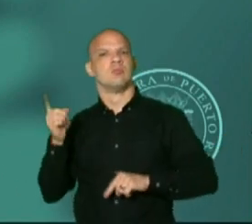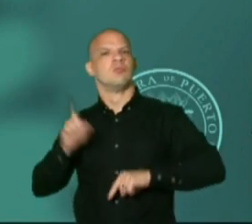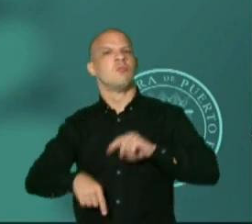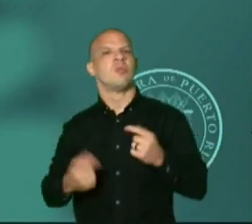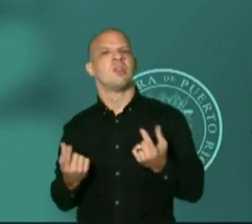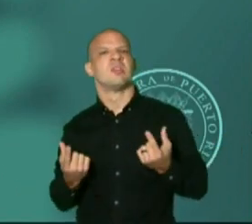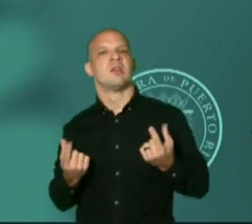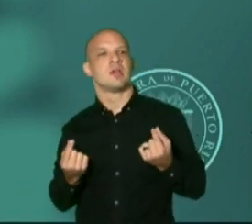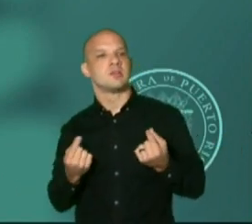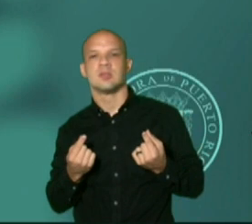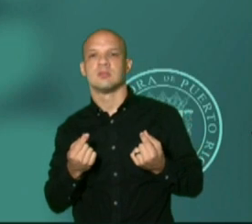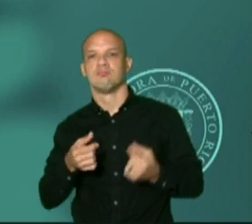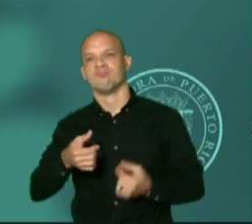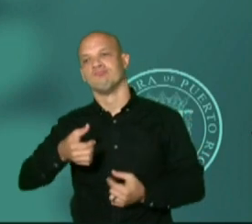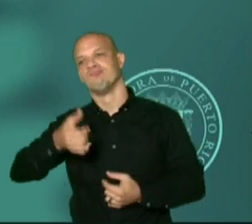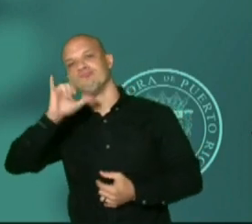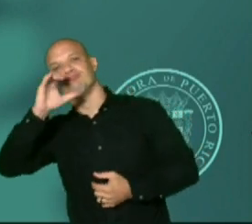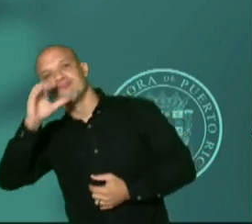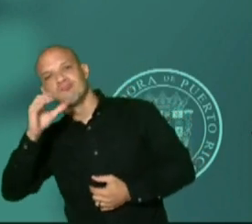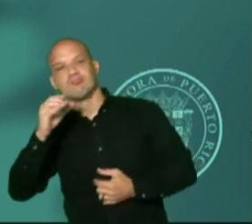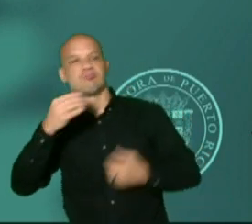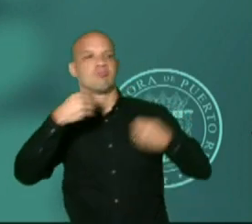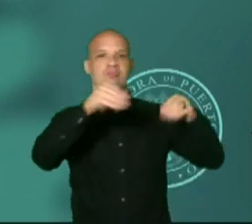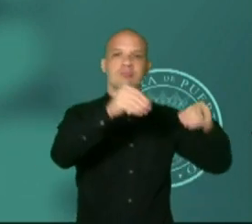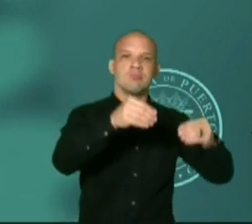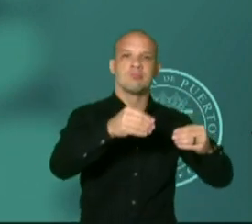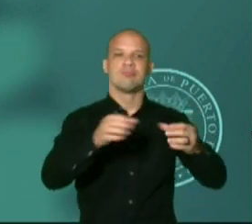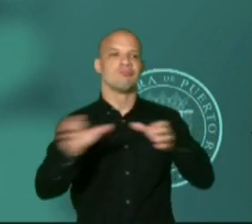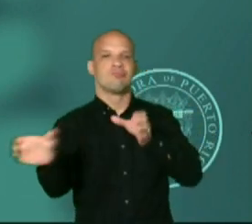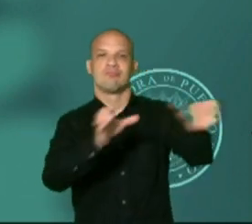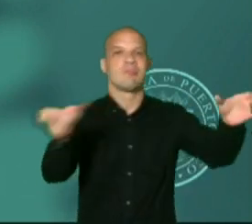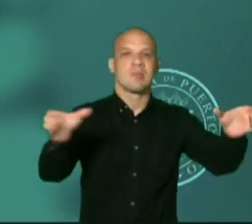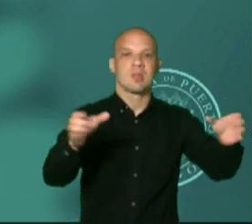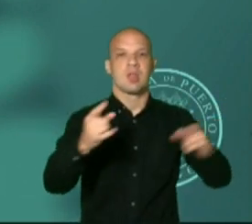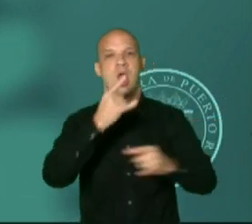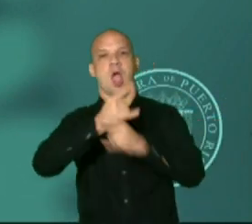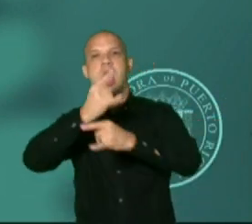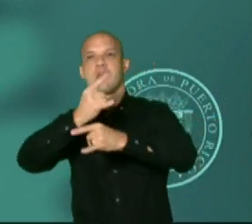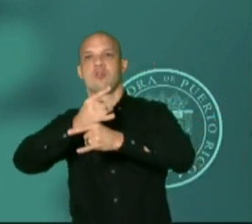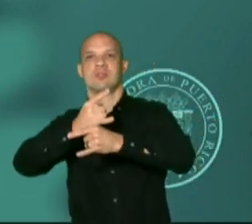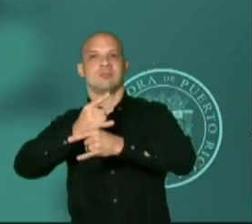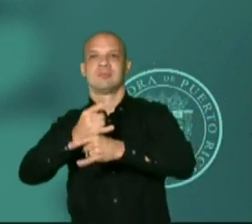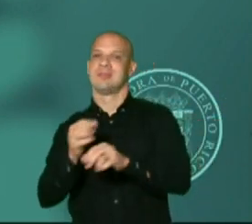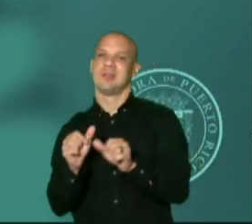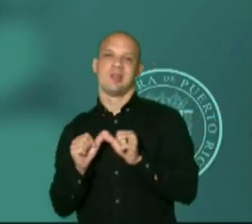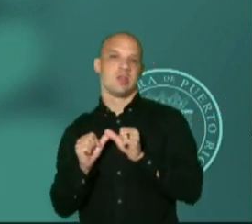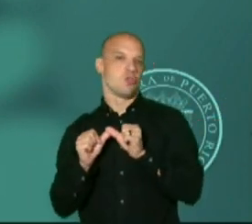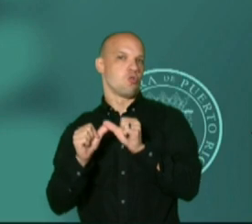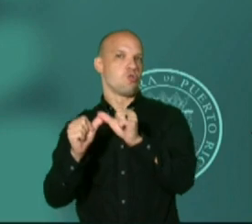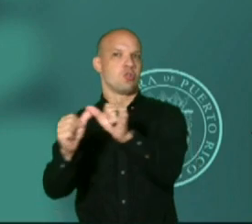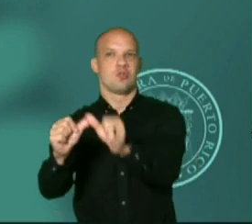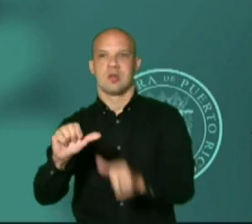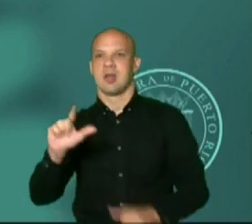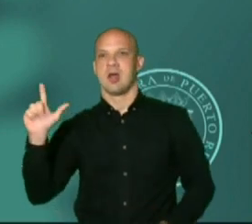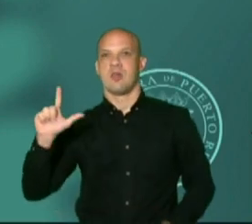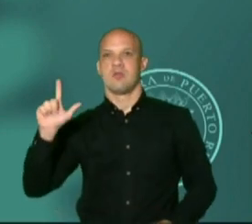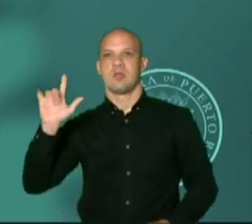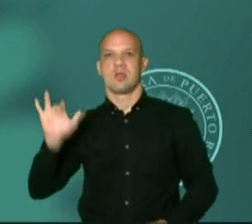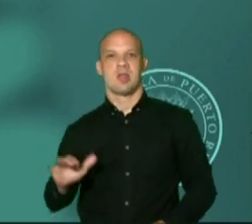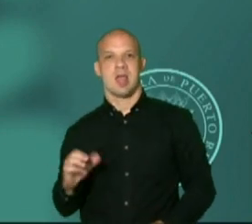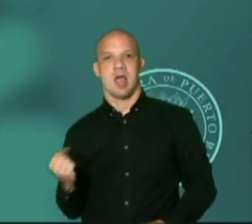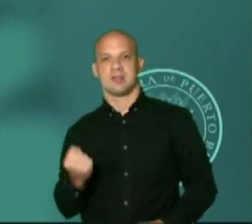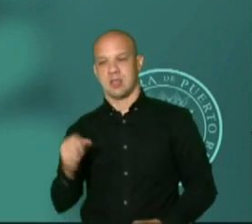el consumo, venta y expendio de bebidas alcohólicas y sigue en vigor la misma prohibición de lunes a